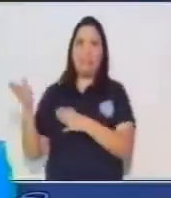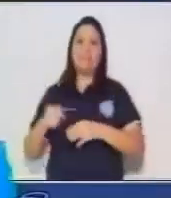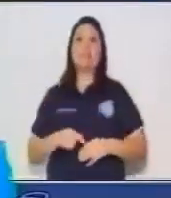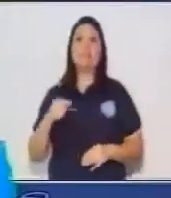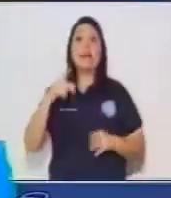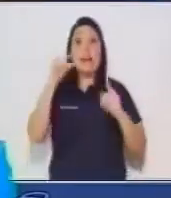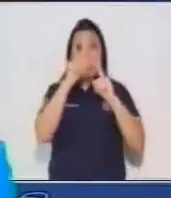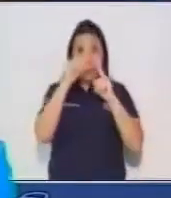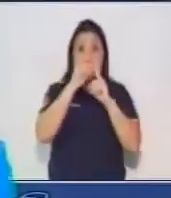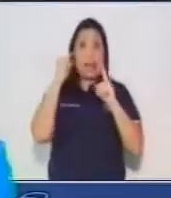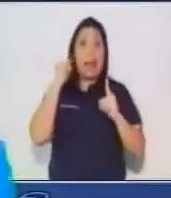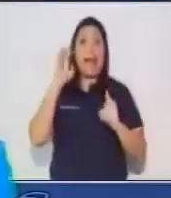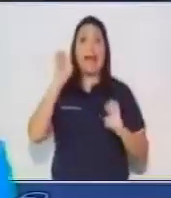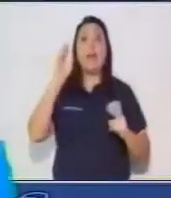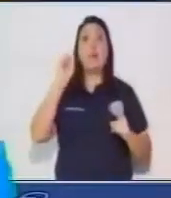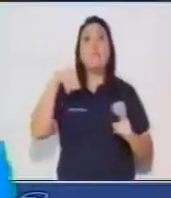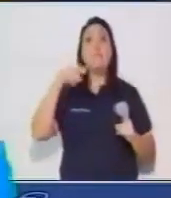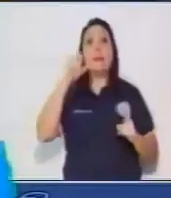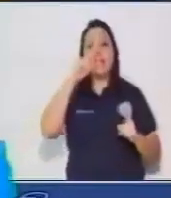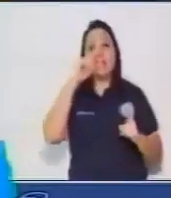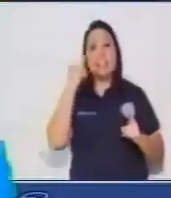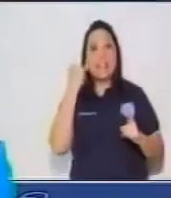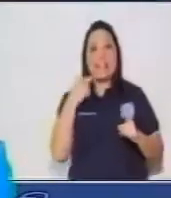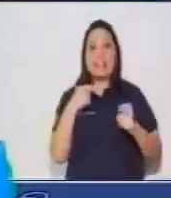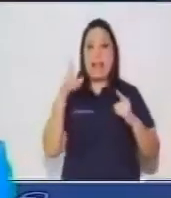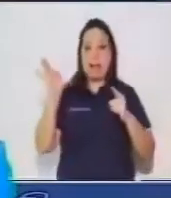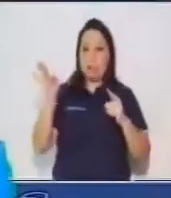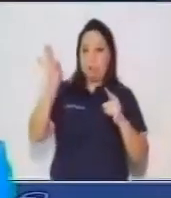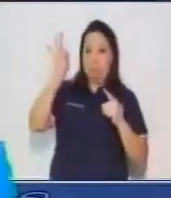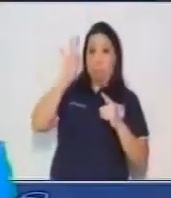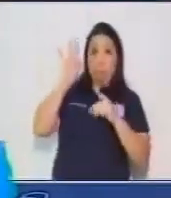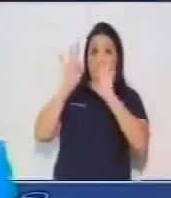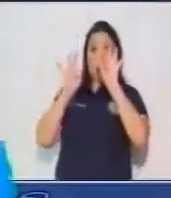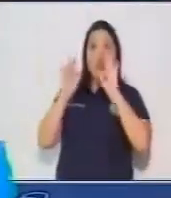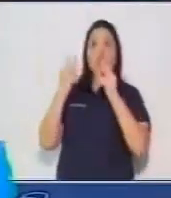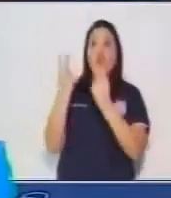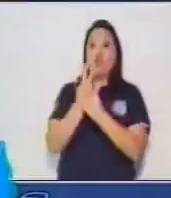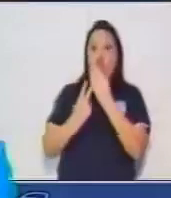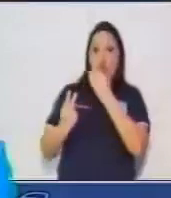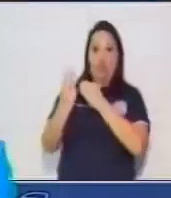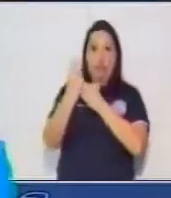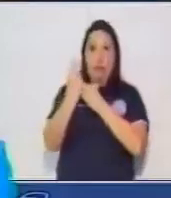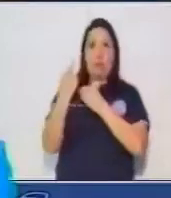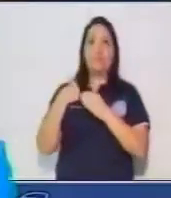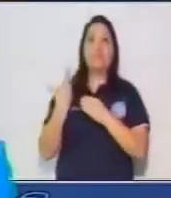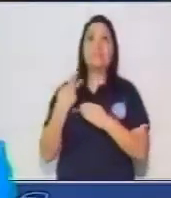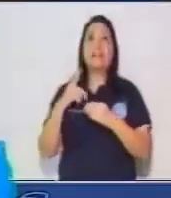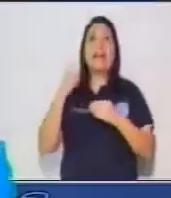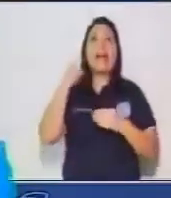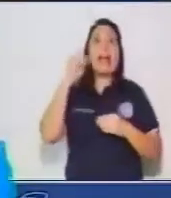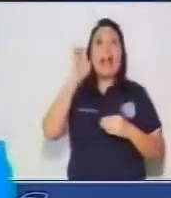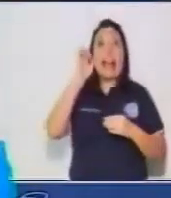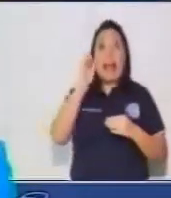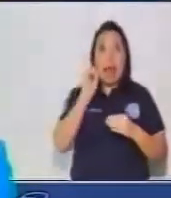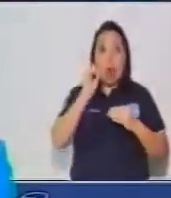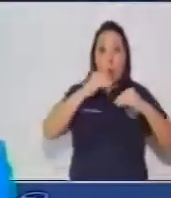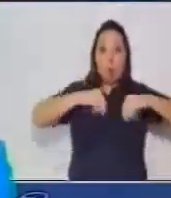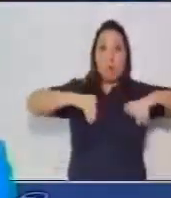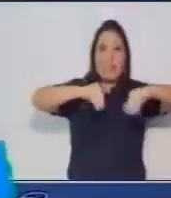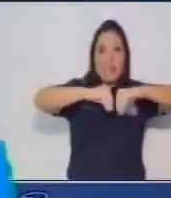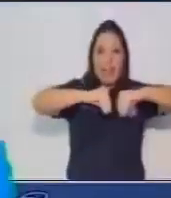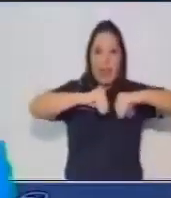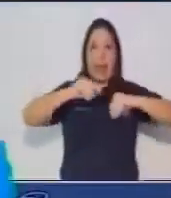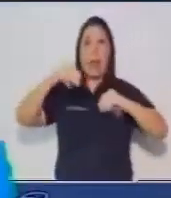palabra geometría se deriva de los vocablos griegos geos, tierra,